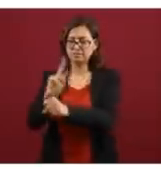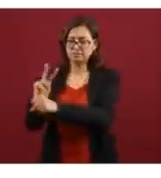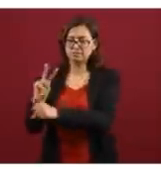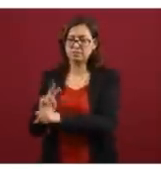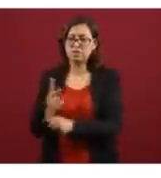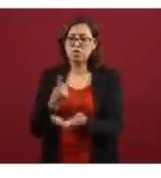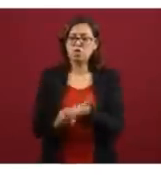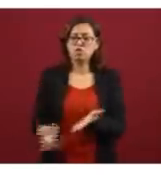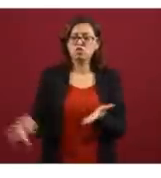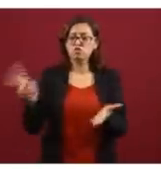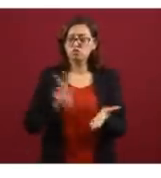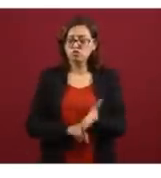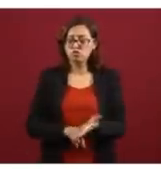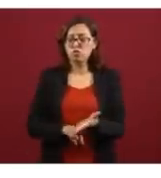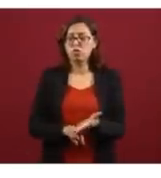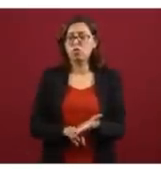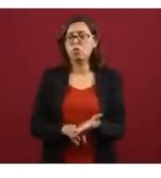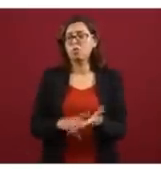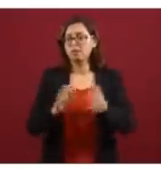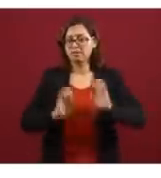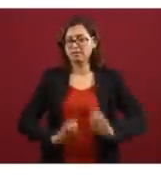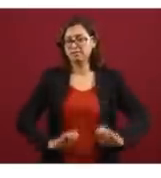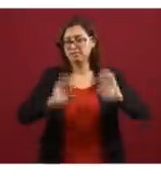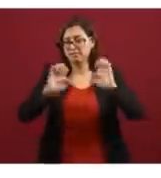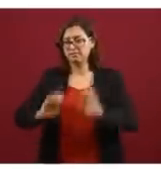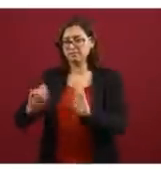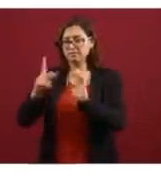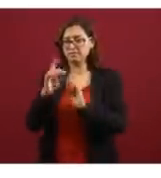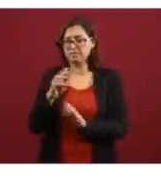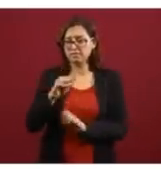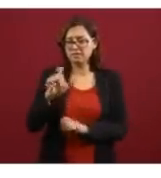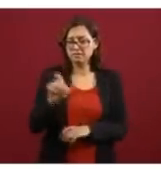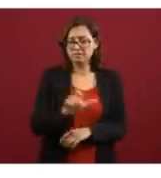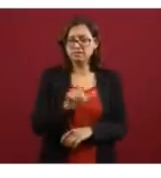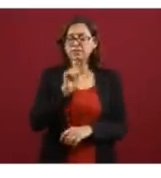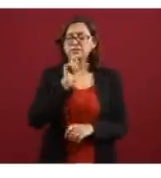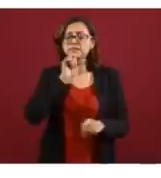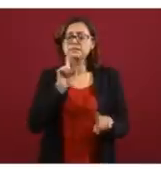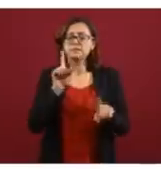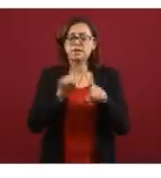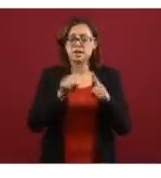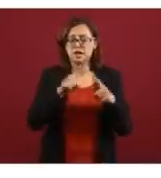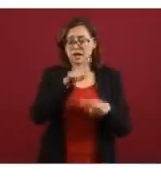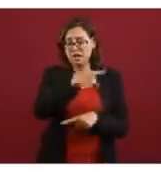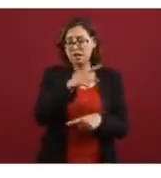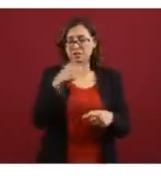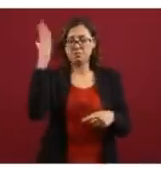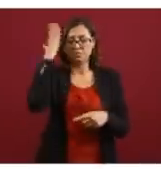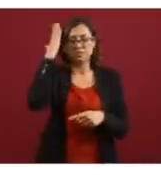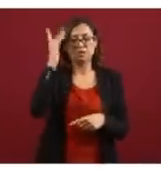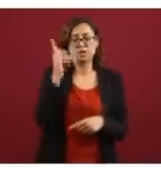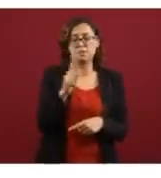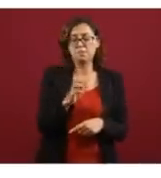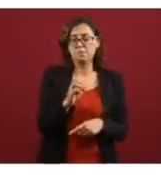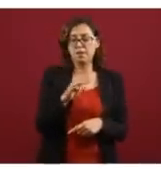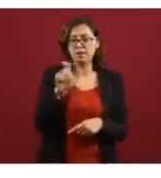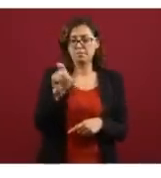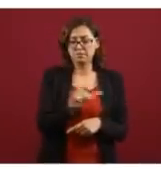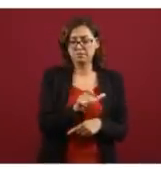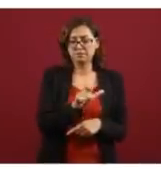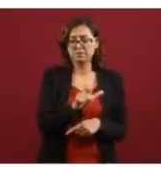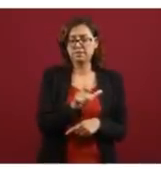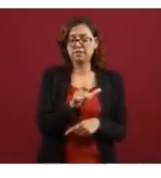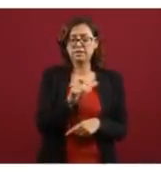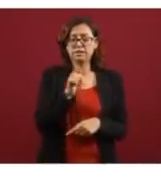la parte de instalaciones. Tenemos en la torre de Pemex, tenemos en